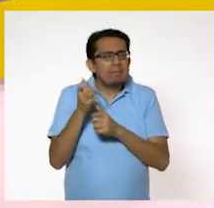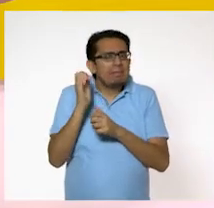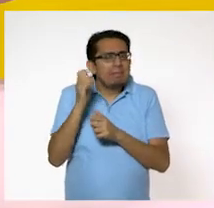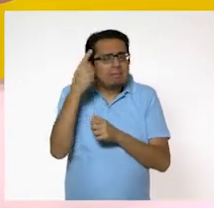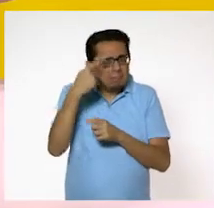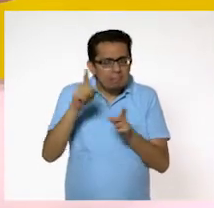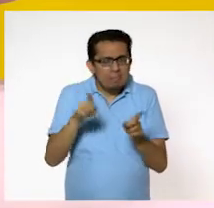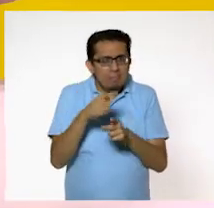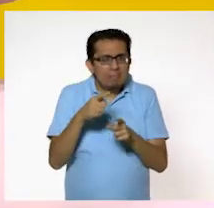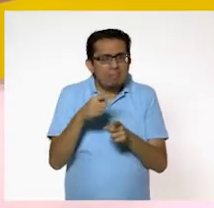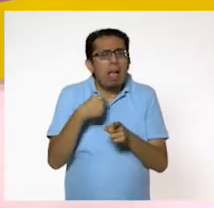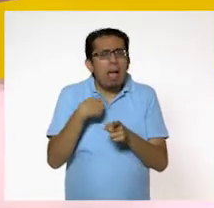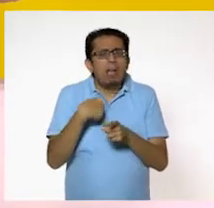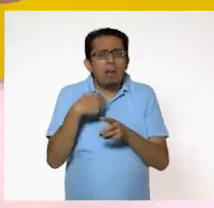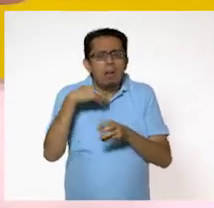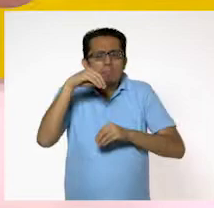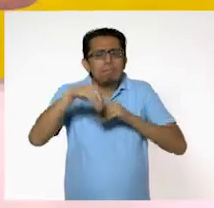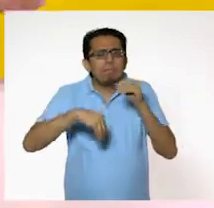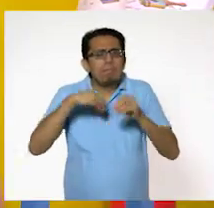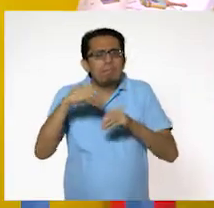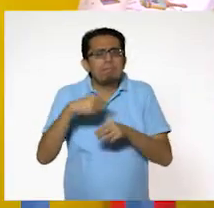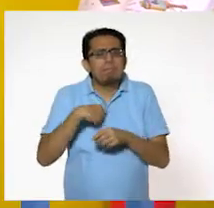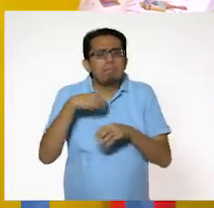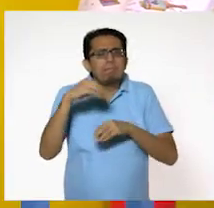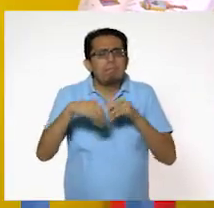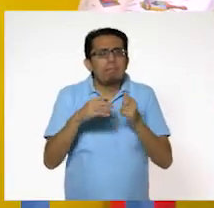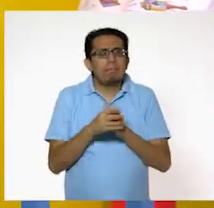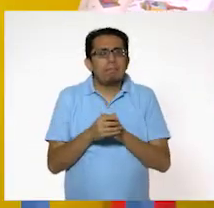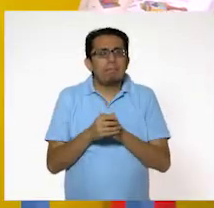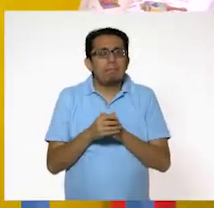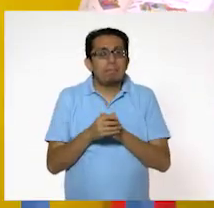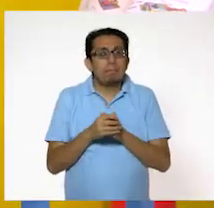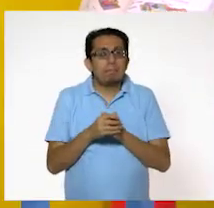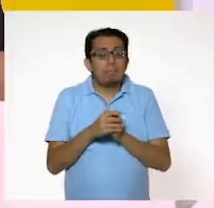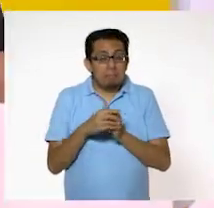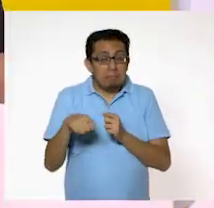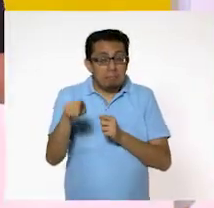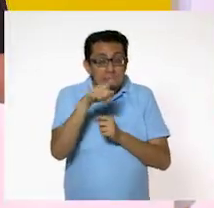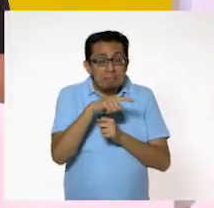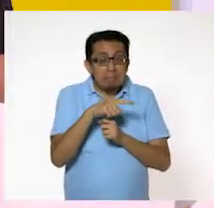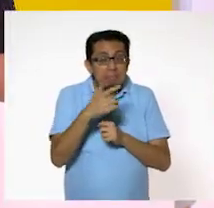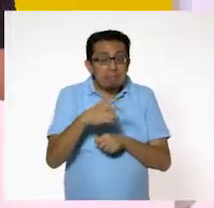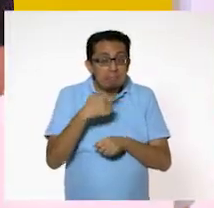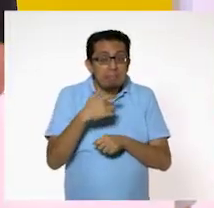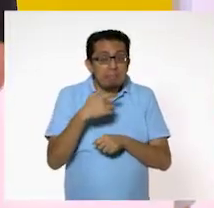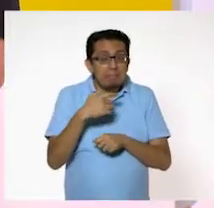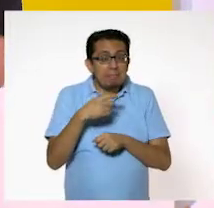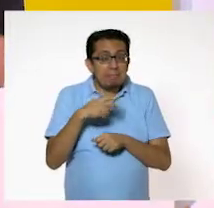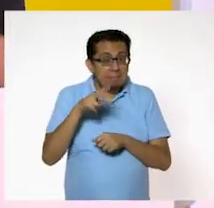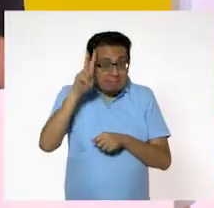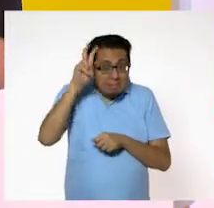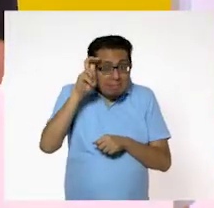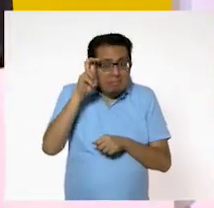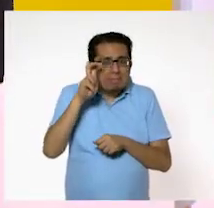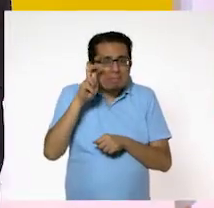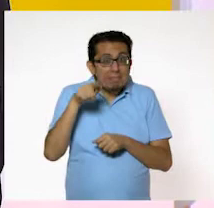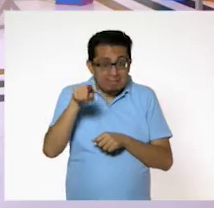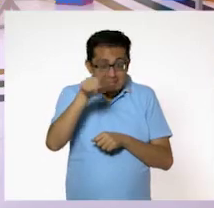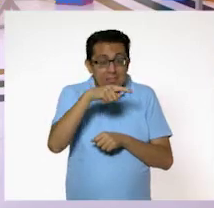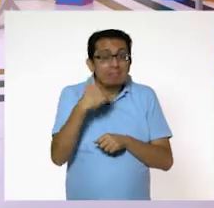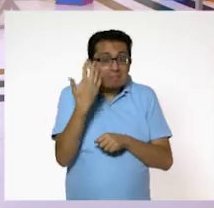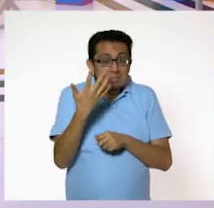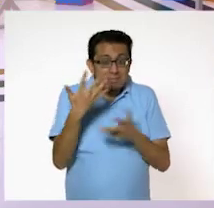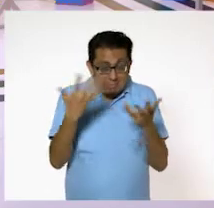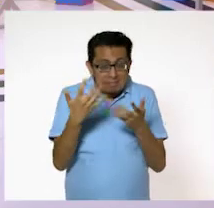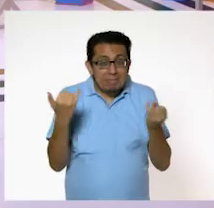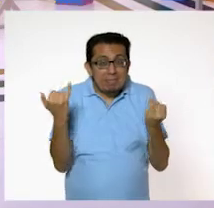hice yo. ¿Tú lo hiciste? Así es. ¿No les da envidia? ¿Sí? ¿Lo quieren hacer ustedes? Por supuesto que sí, pero... ¿Tú también quieres